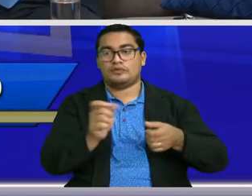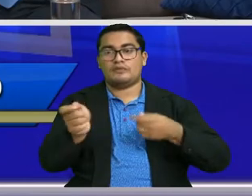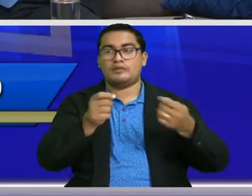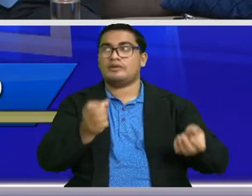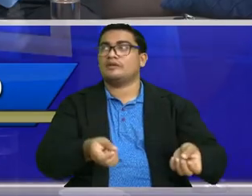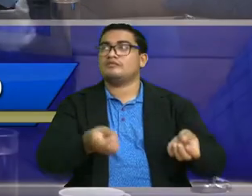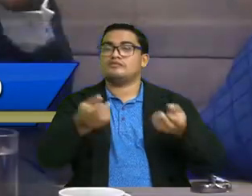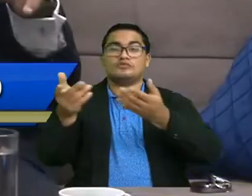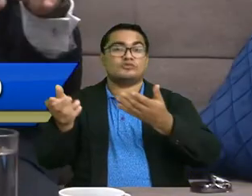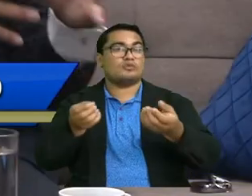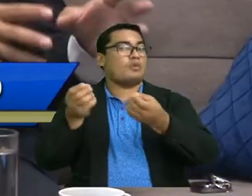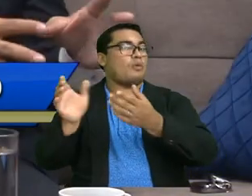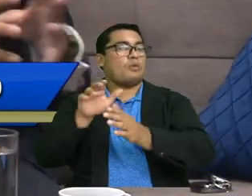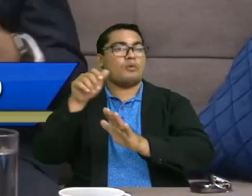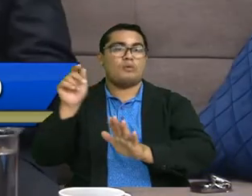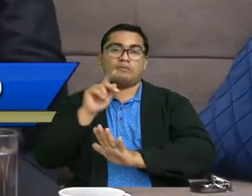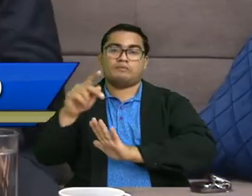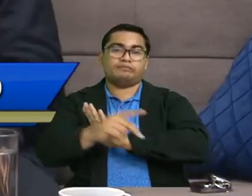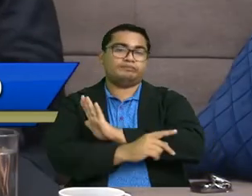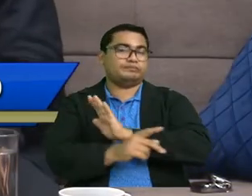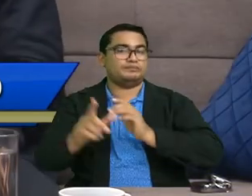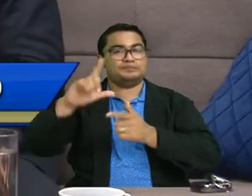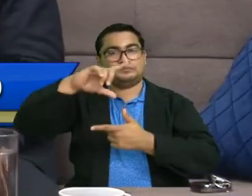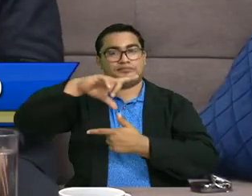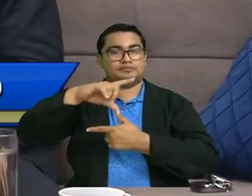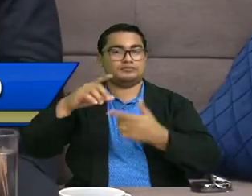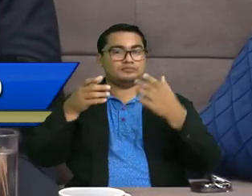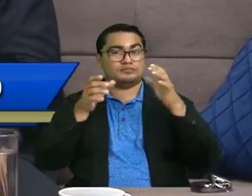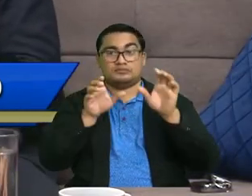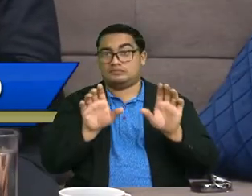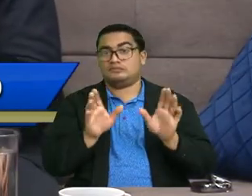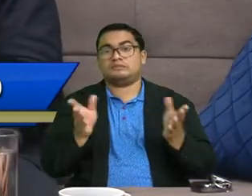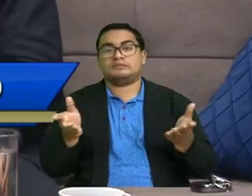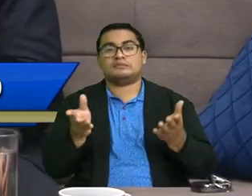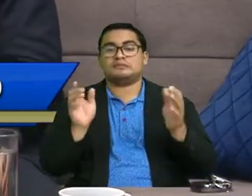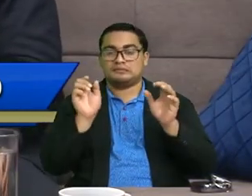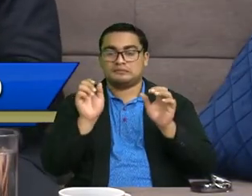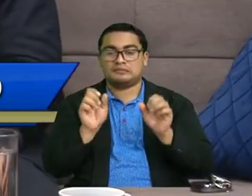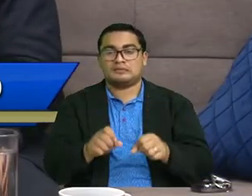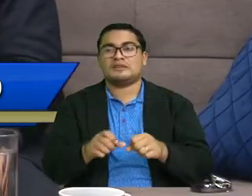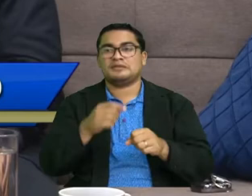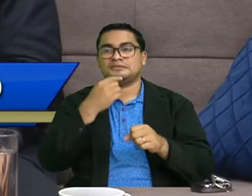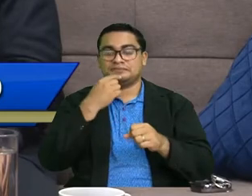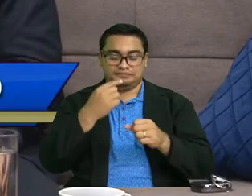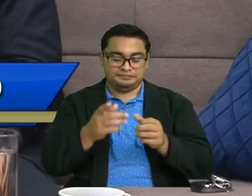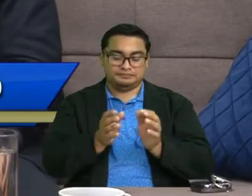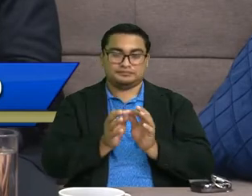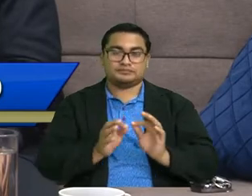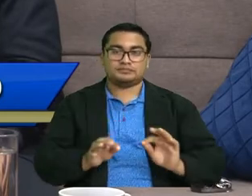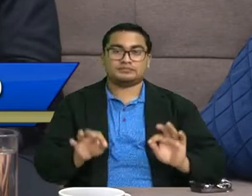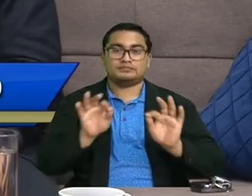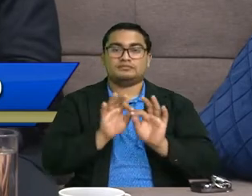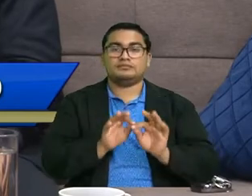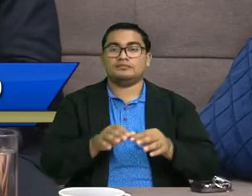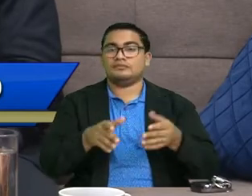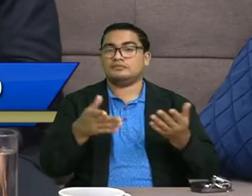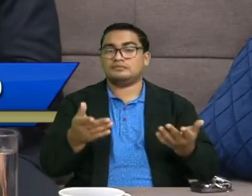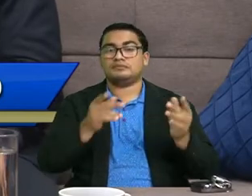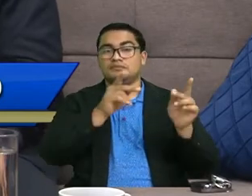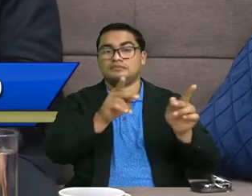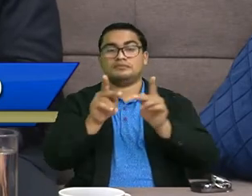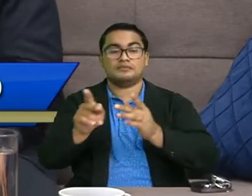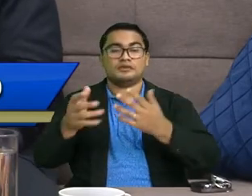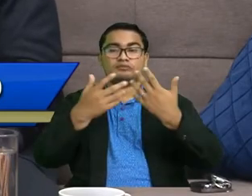nivel latinoamericano, mesoamericano, centroamericano. Entonces, eso será una gran oportunidad para las MIPYMES nicaragüenses para